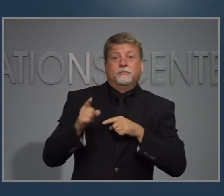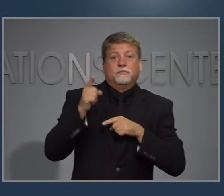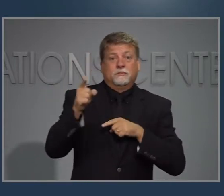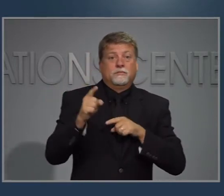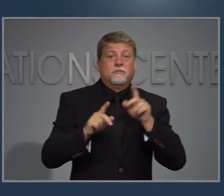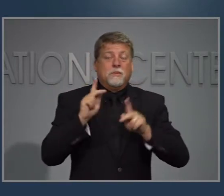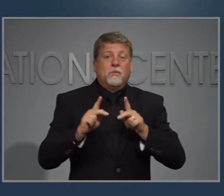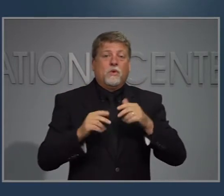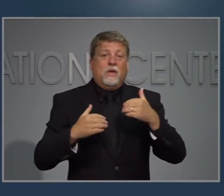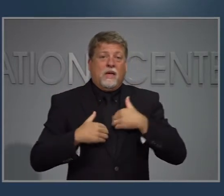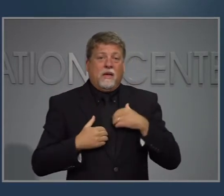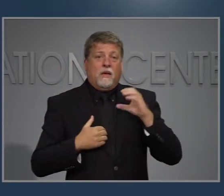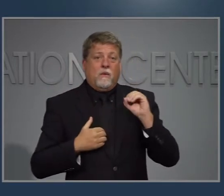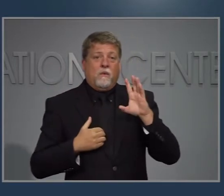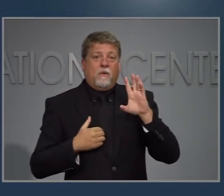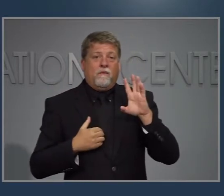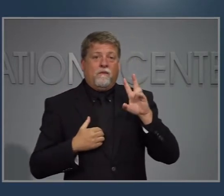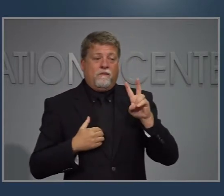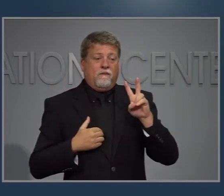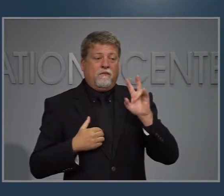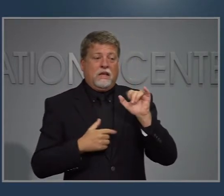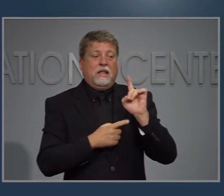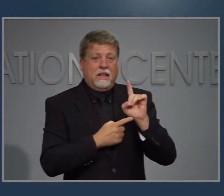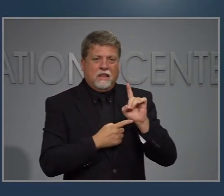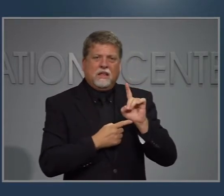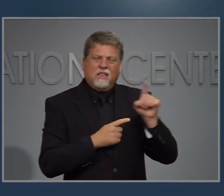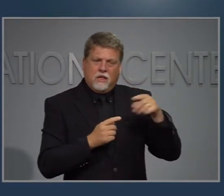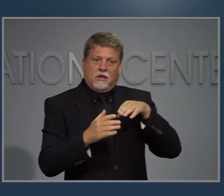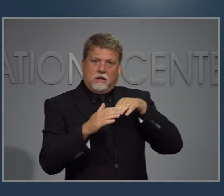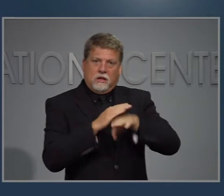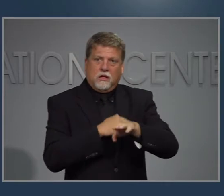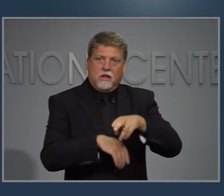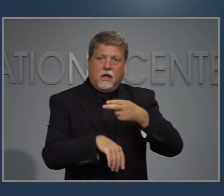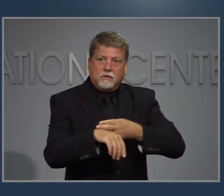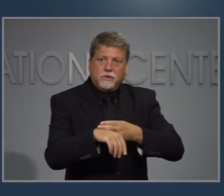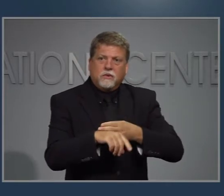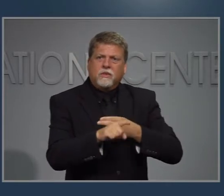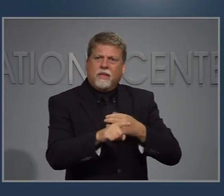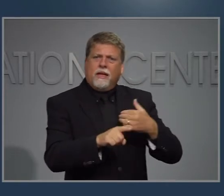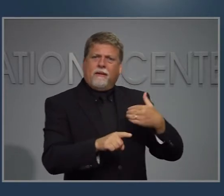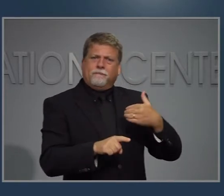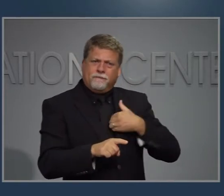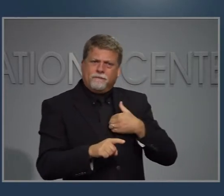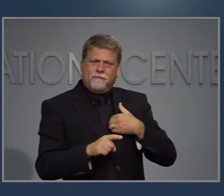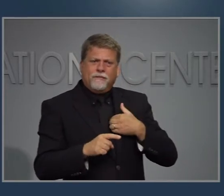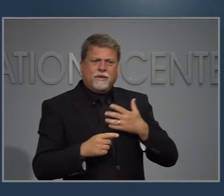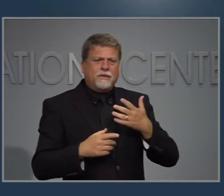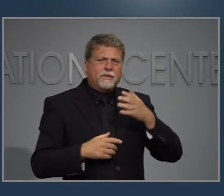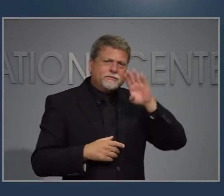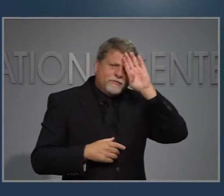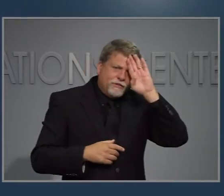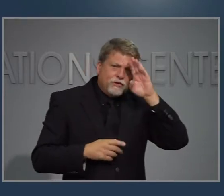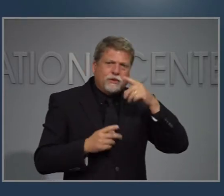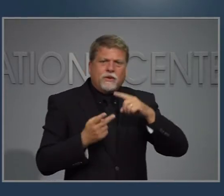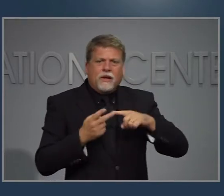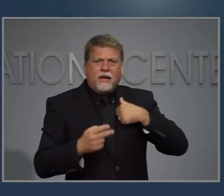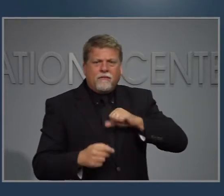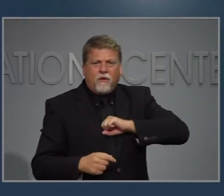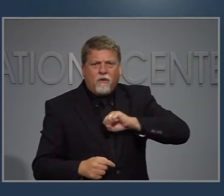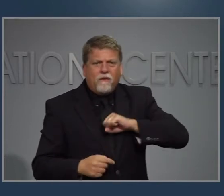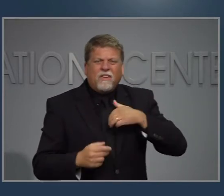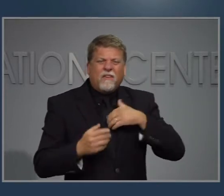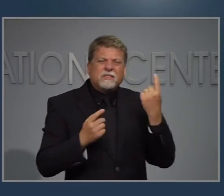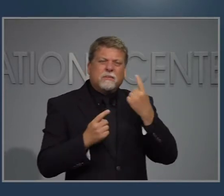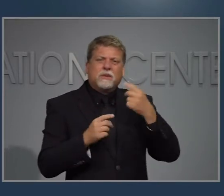sala de emergencia con casos similares a COVID. Estas son las cifras más oportunas que tenemos y es el primer mecanismo de detección